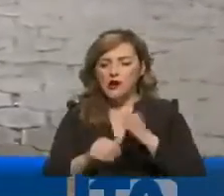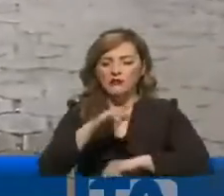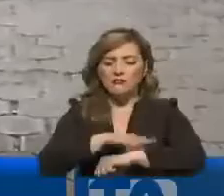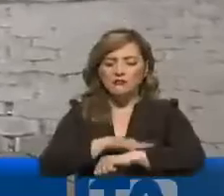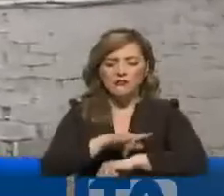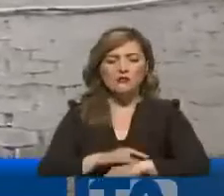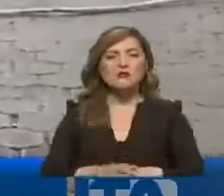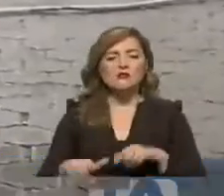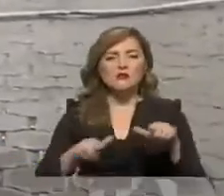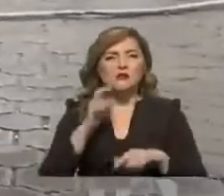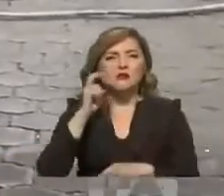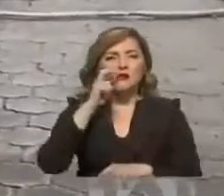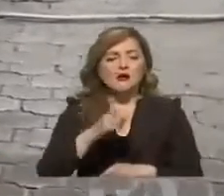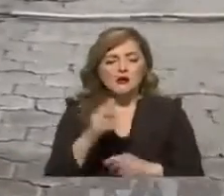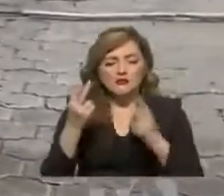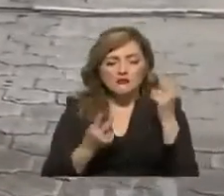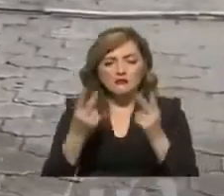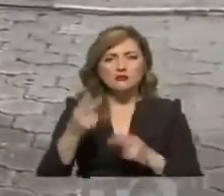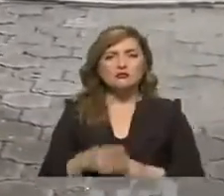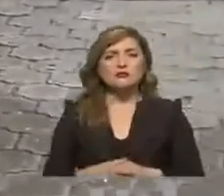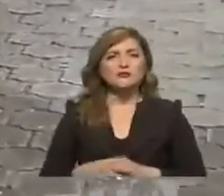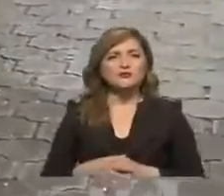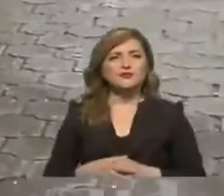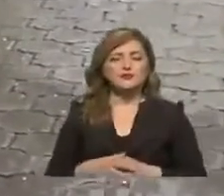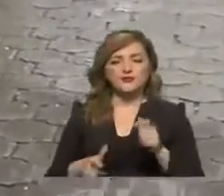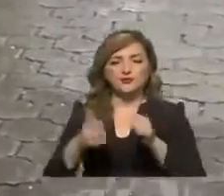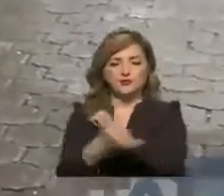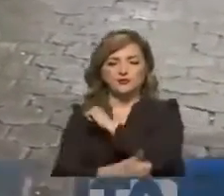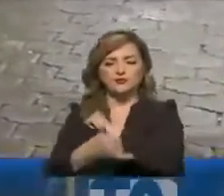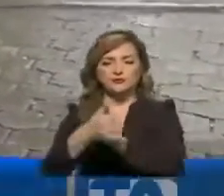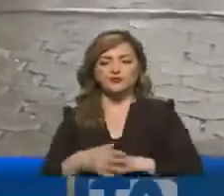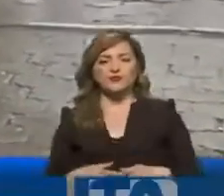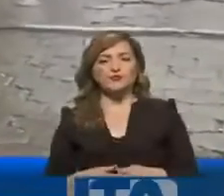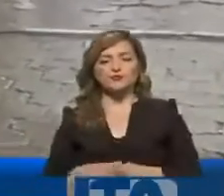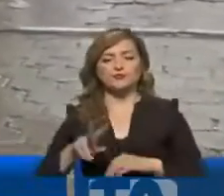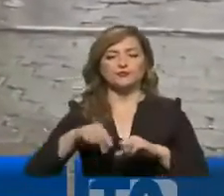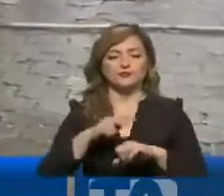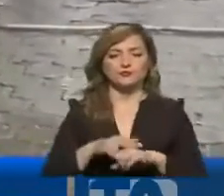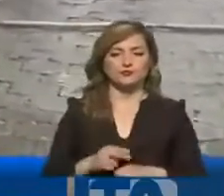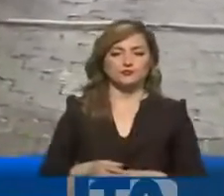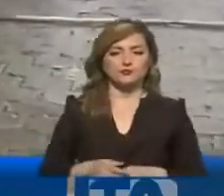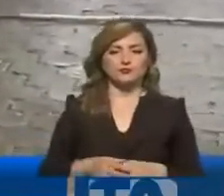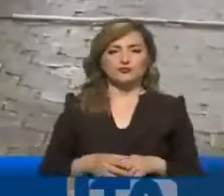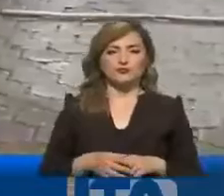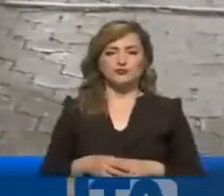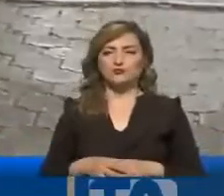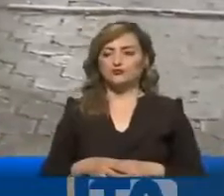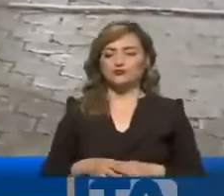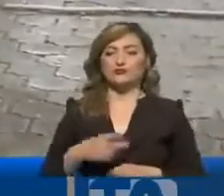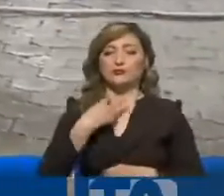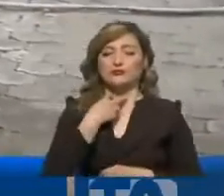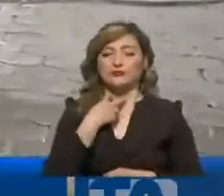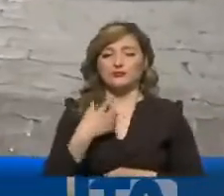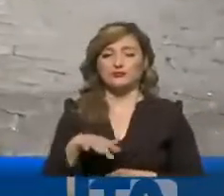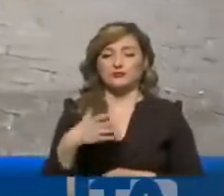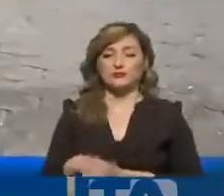son sitios turísticos o visitados incluso por ciudadanos nacionales, lo cual realmente afecta a este